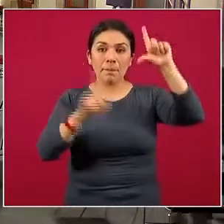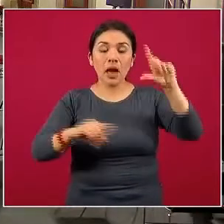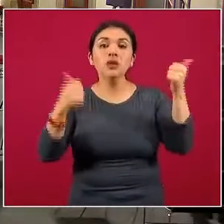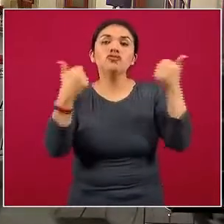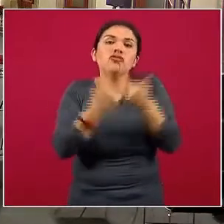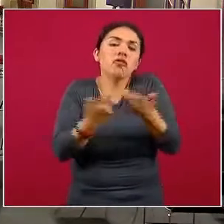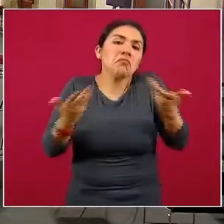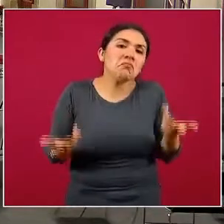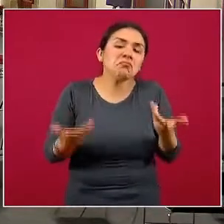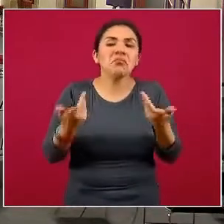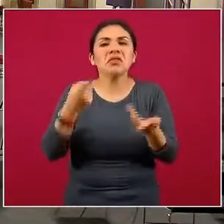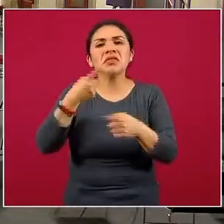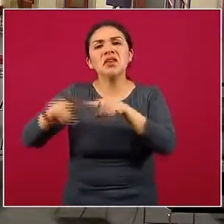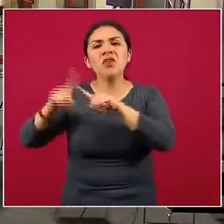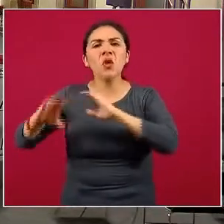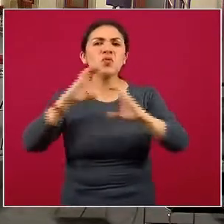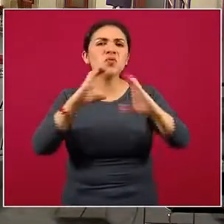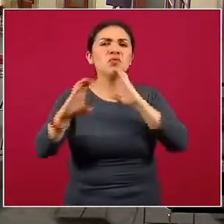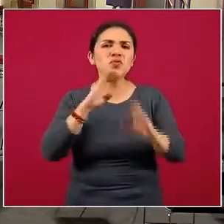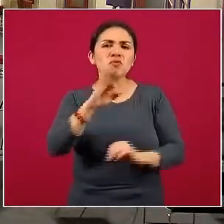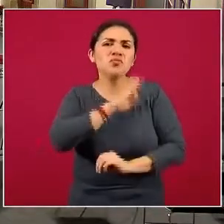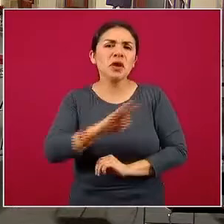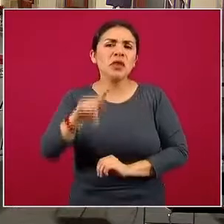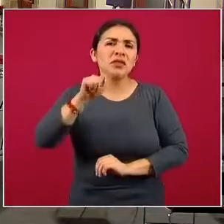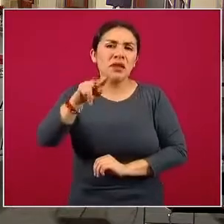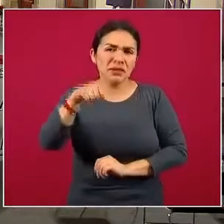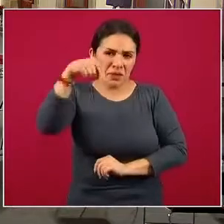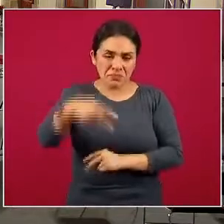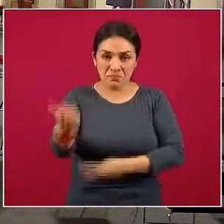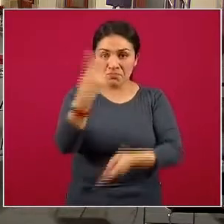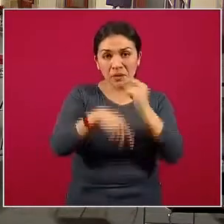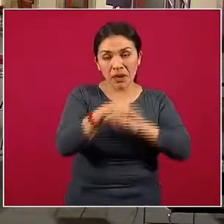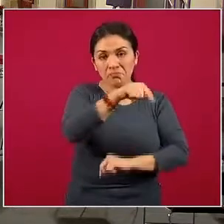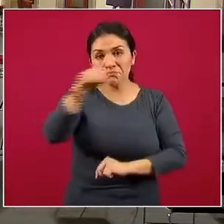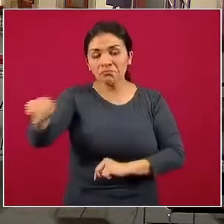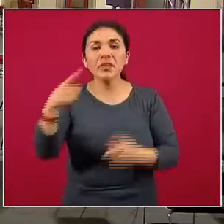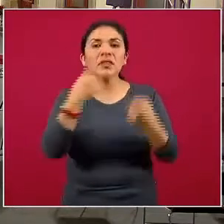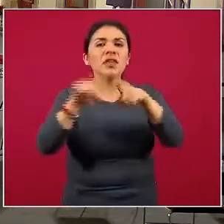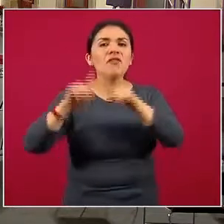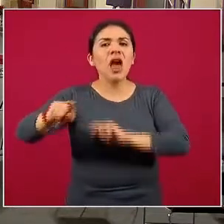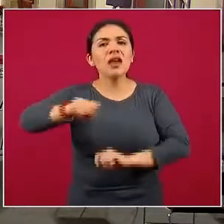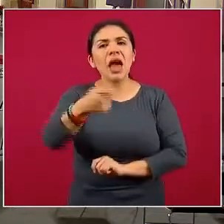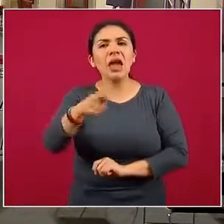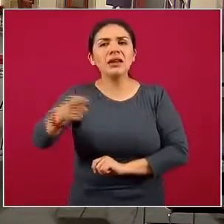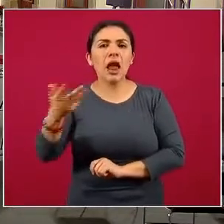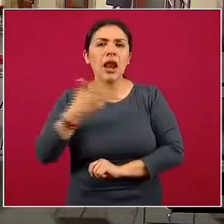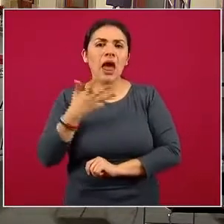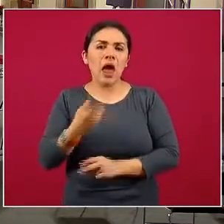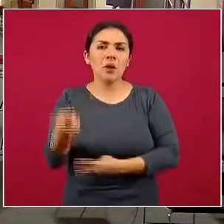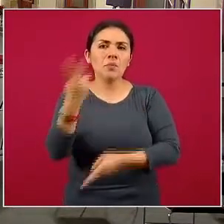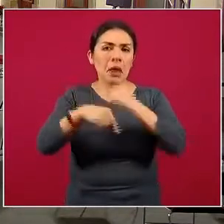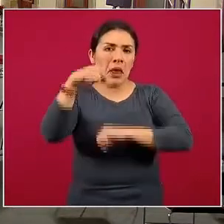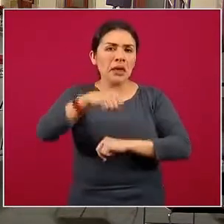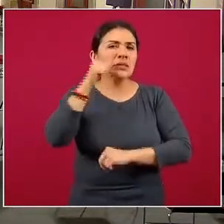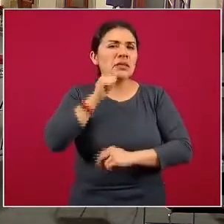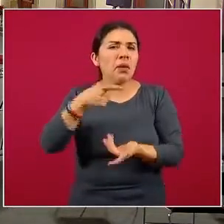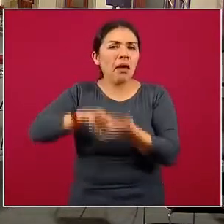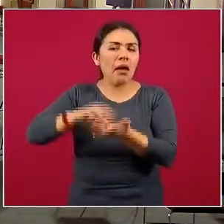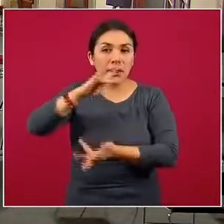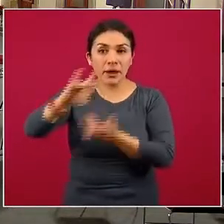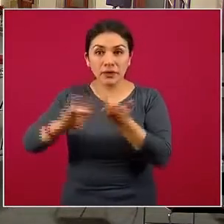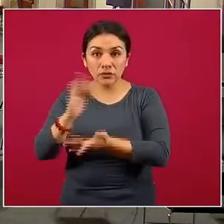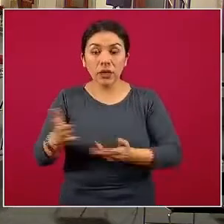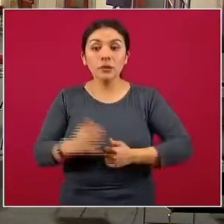través de los medios de comunicación aquí representados y de varios canales que también se encuentran disponibles en las redes